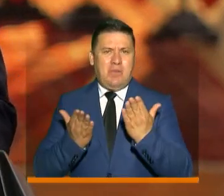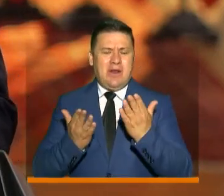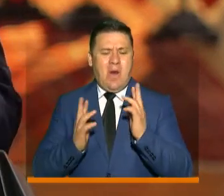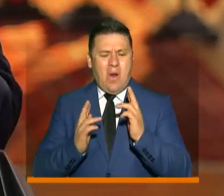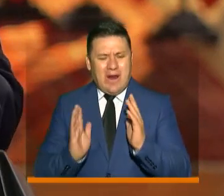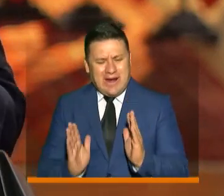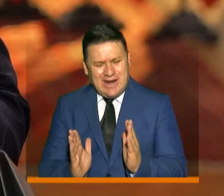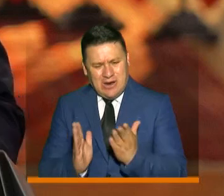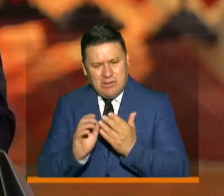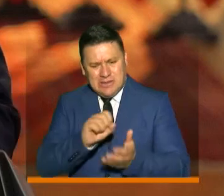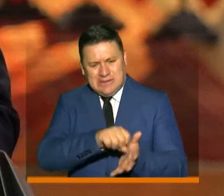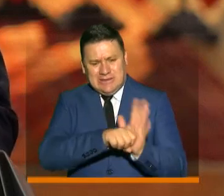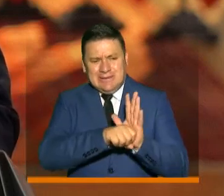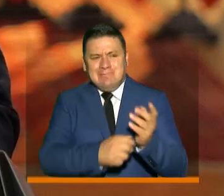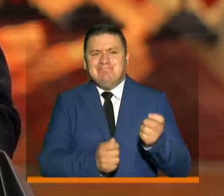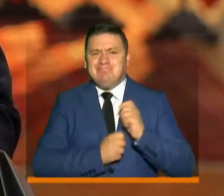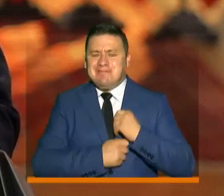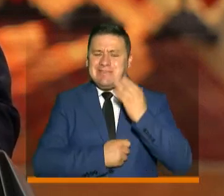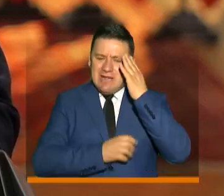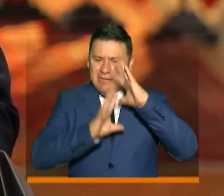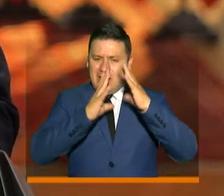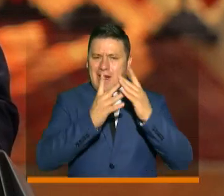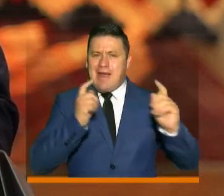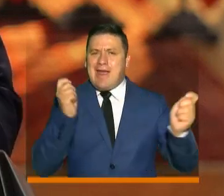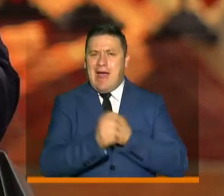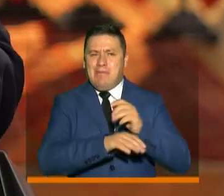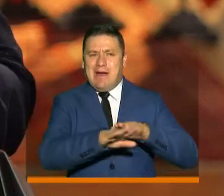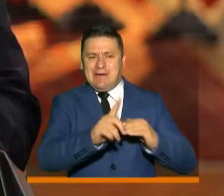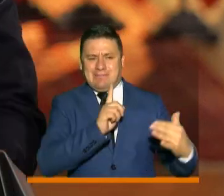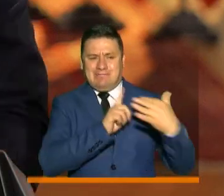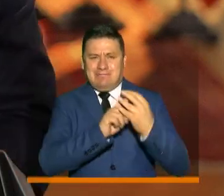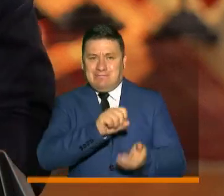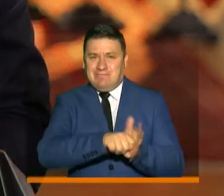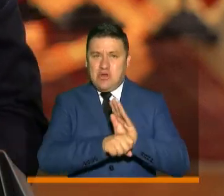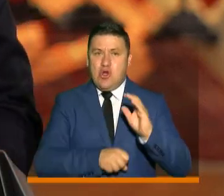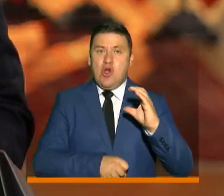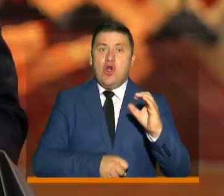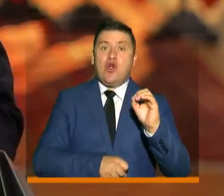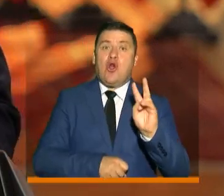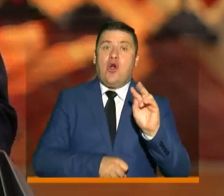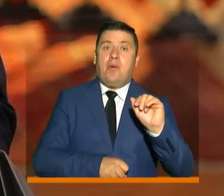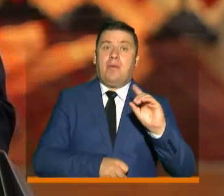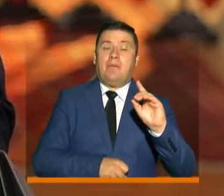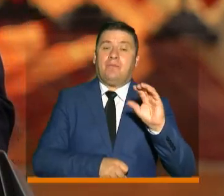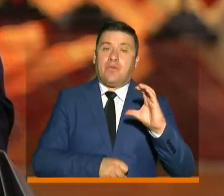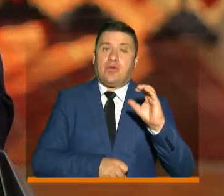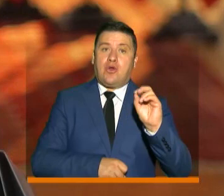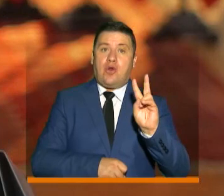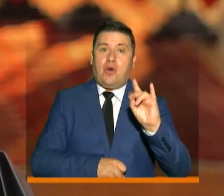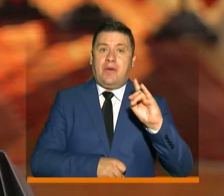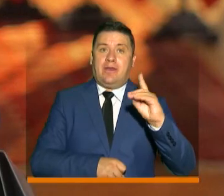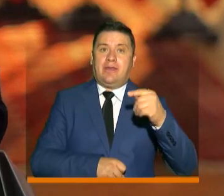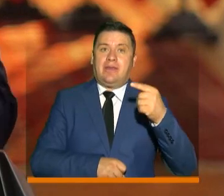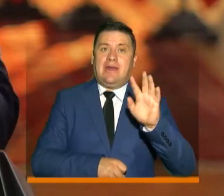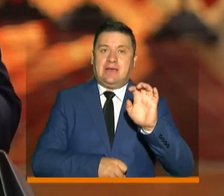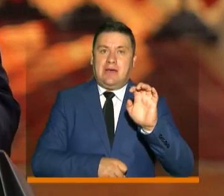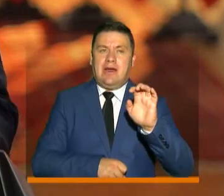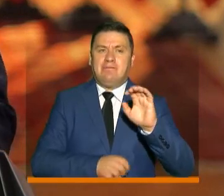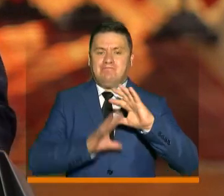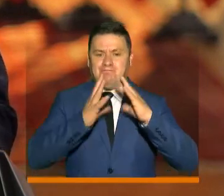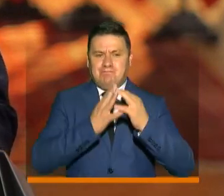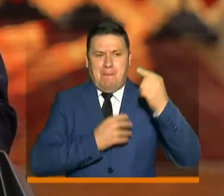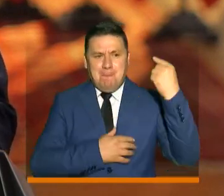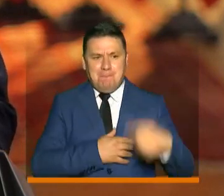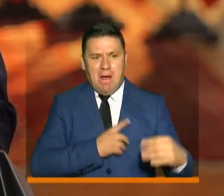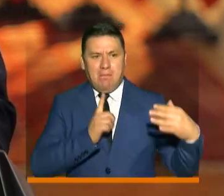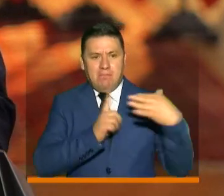que cambió por completo al planeta el cob y 19 llegó a nuestro país como la mayoría de países del